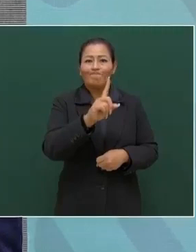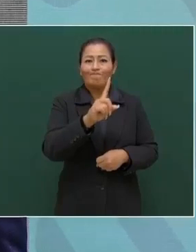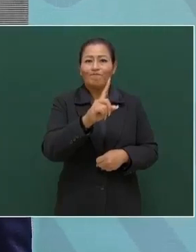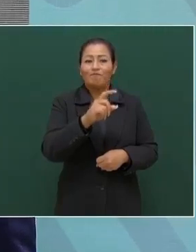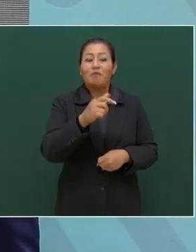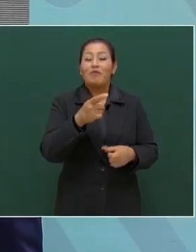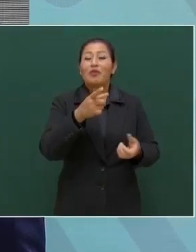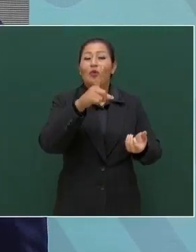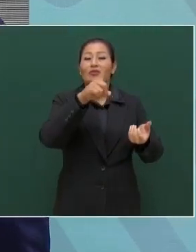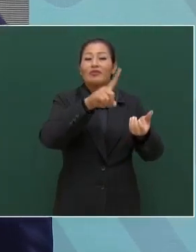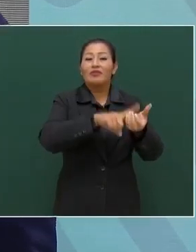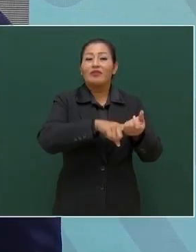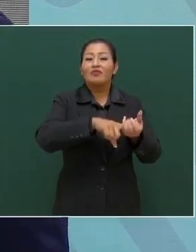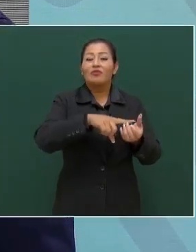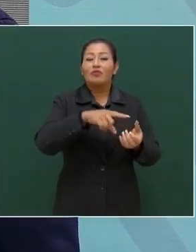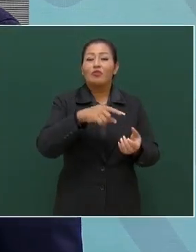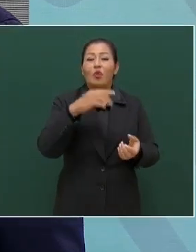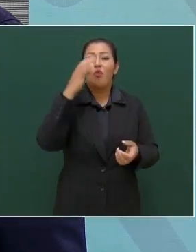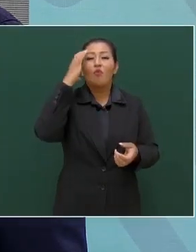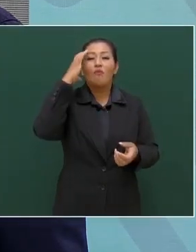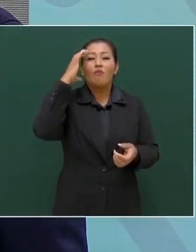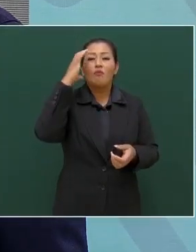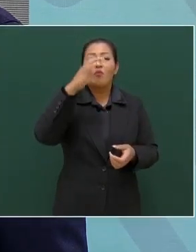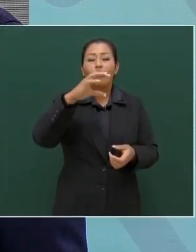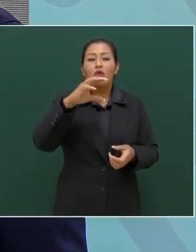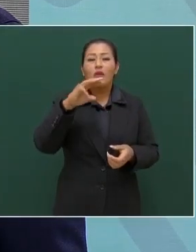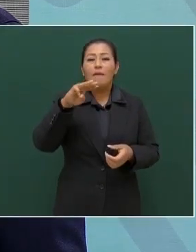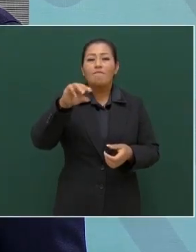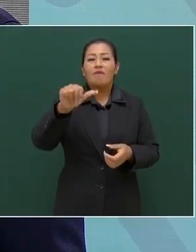mafia del poder.